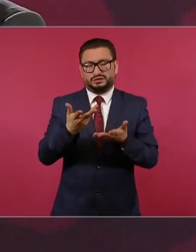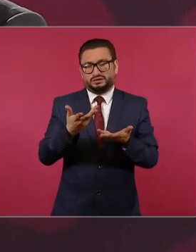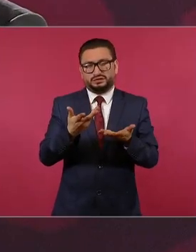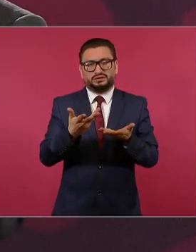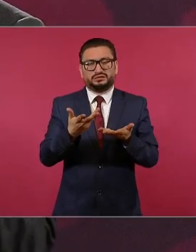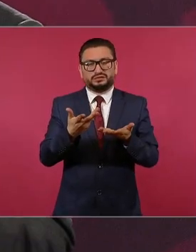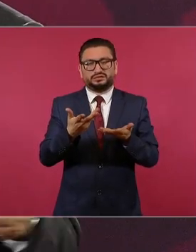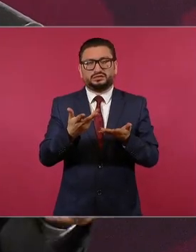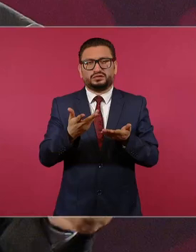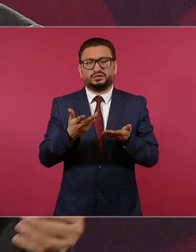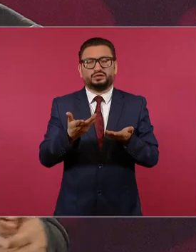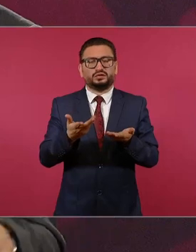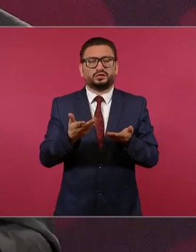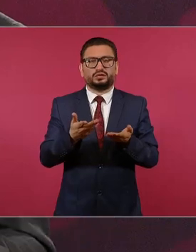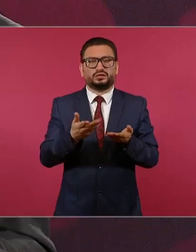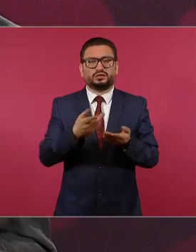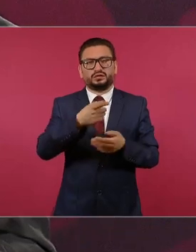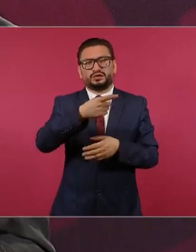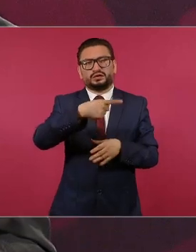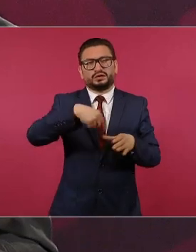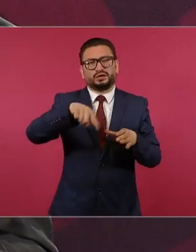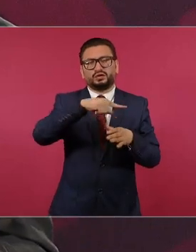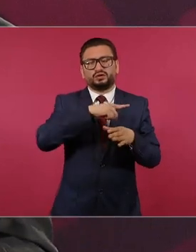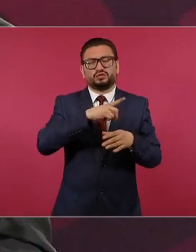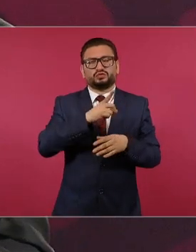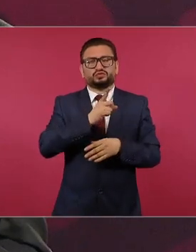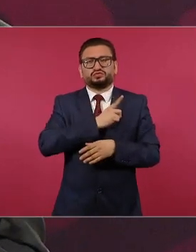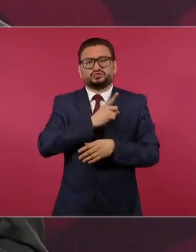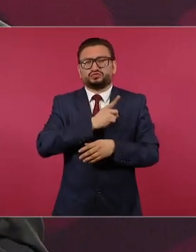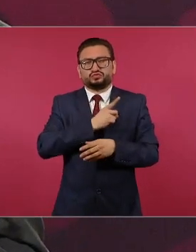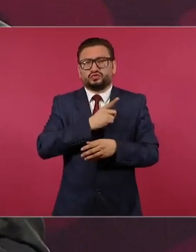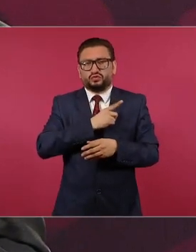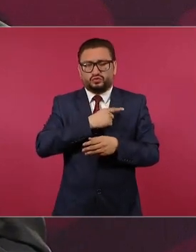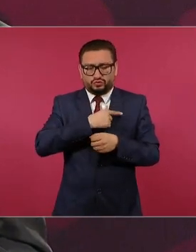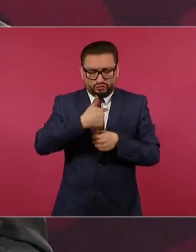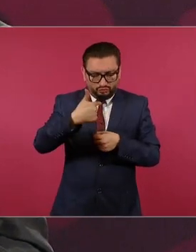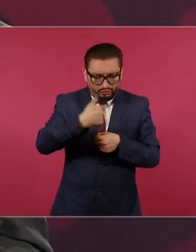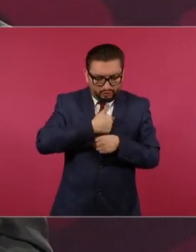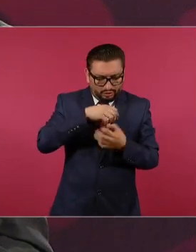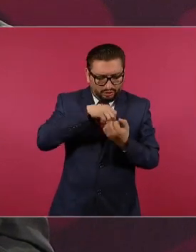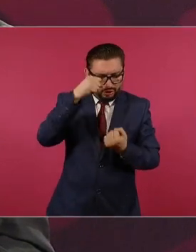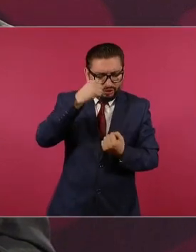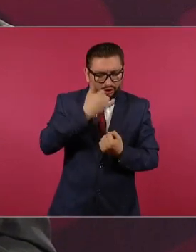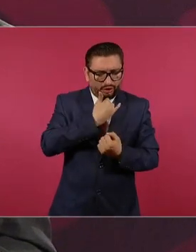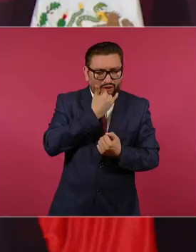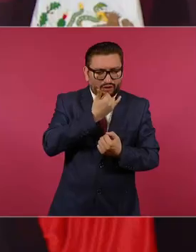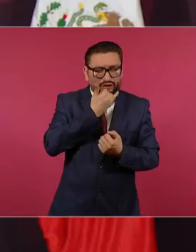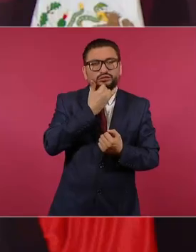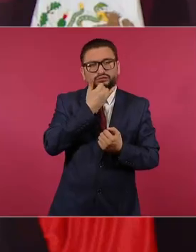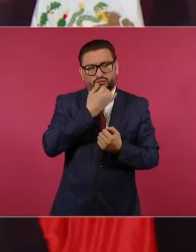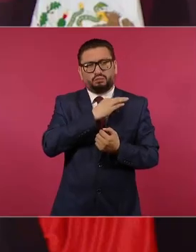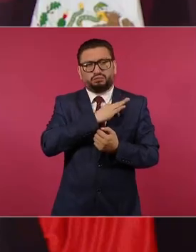pues un ejercicio de rectificación,